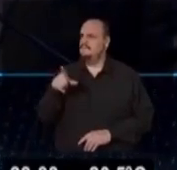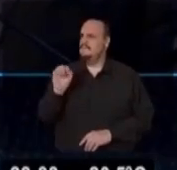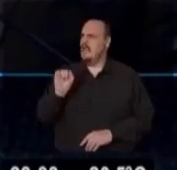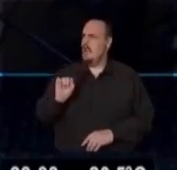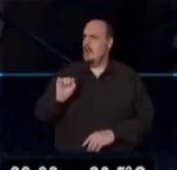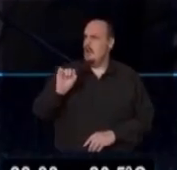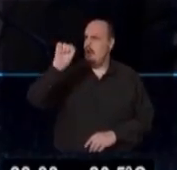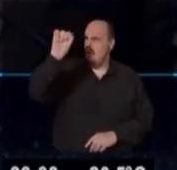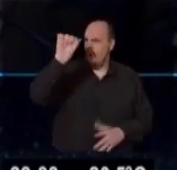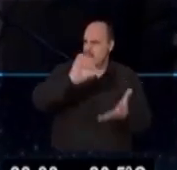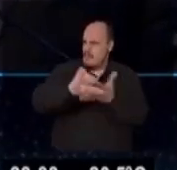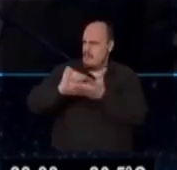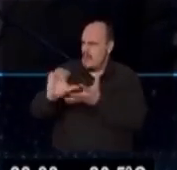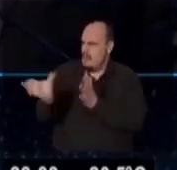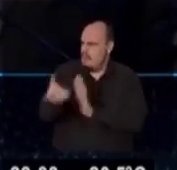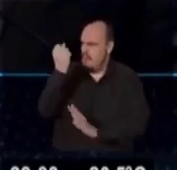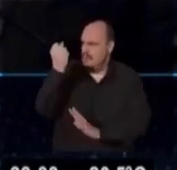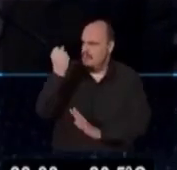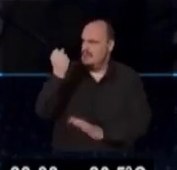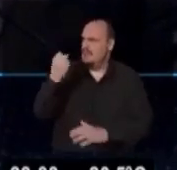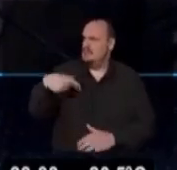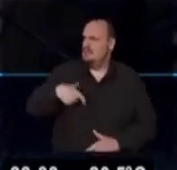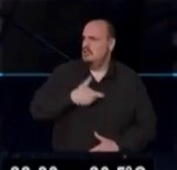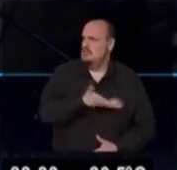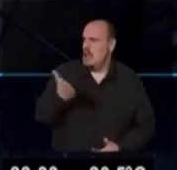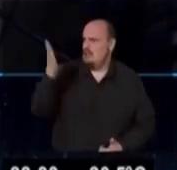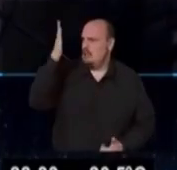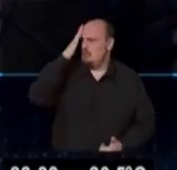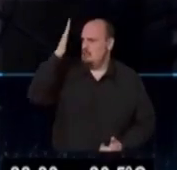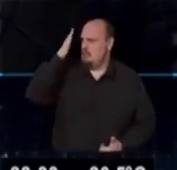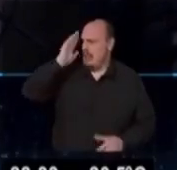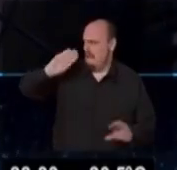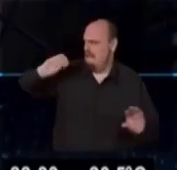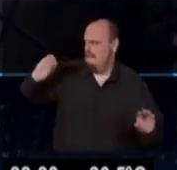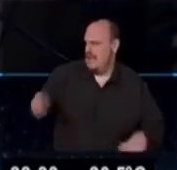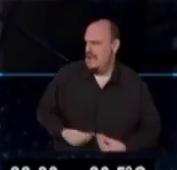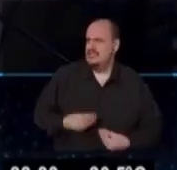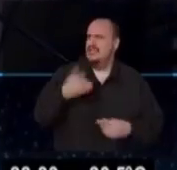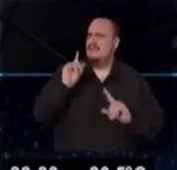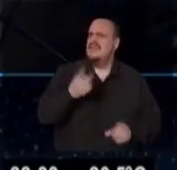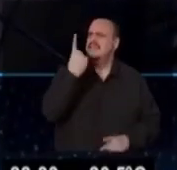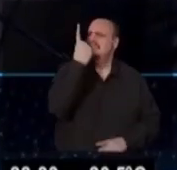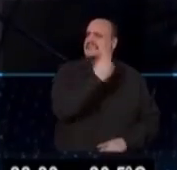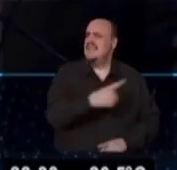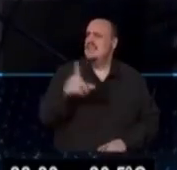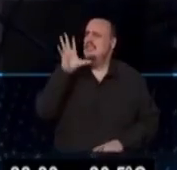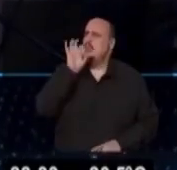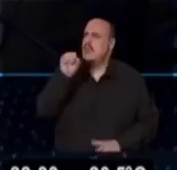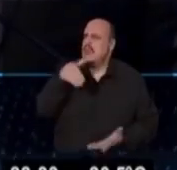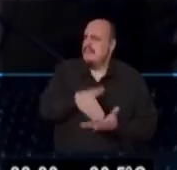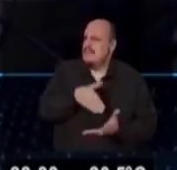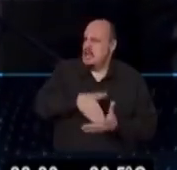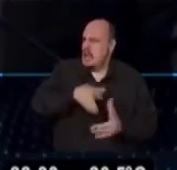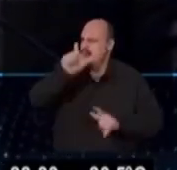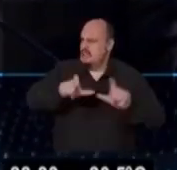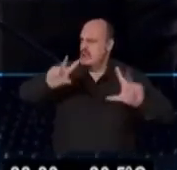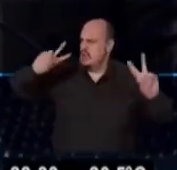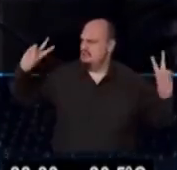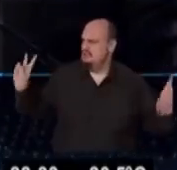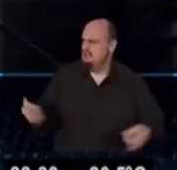fue un fracaso en lo económico, en lo social y en lo cultural, y además mató a 150 millones de seres humanos. ¿Me quiere decir por qué lo quiere aplicar